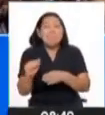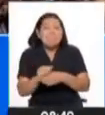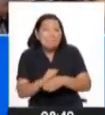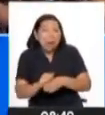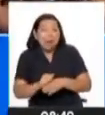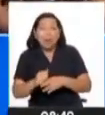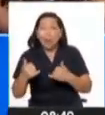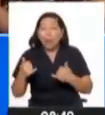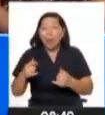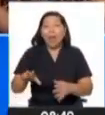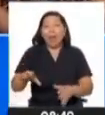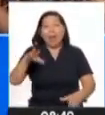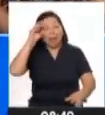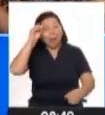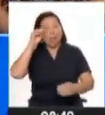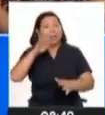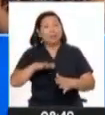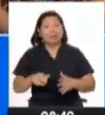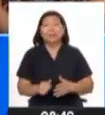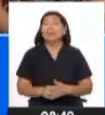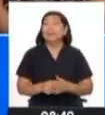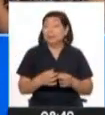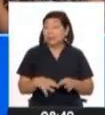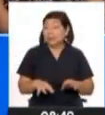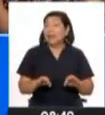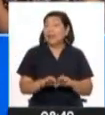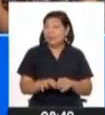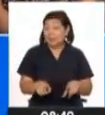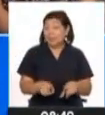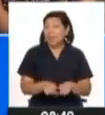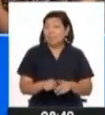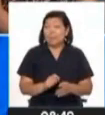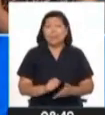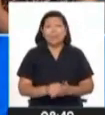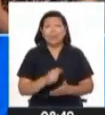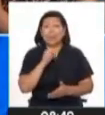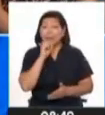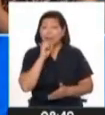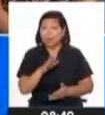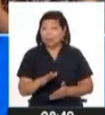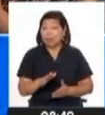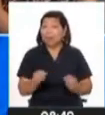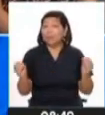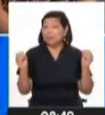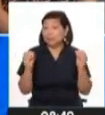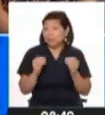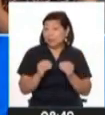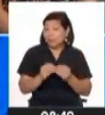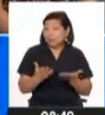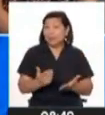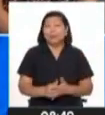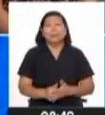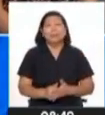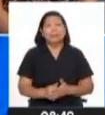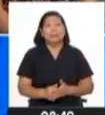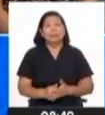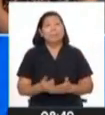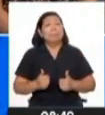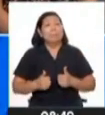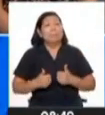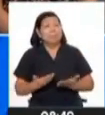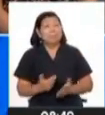simulaciones, entre otros, ¿no? Es importante eso. Y tener también en cuenta lo que has señalado, ¿no? Validar esta, digamos, la